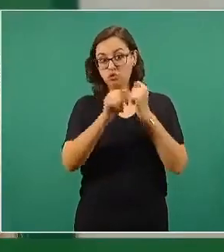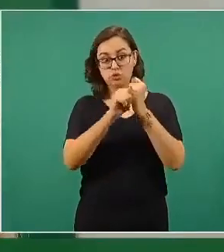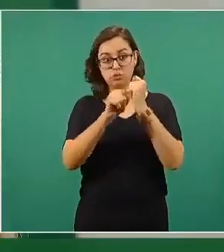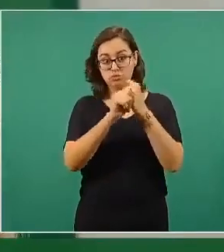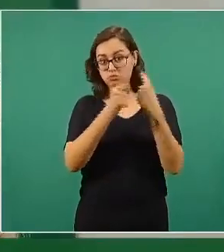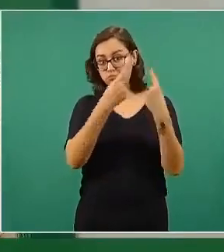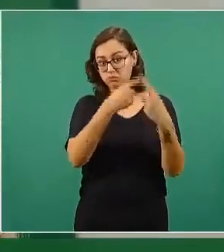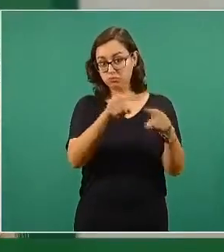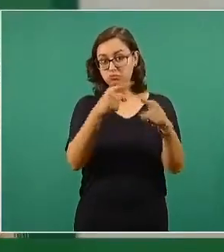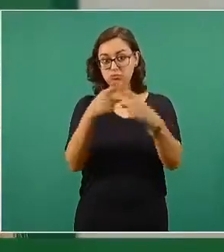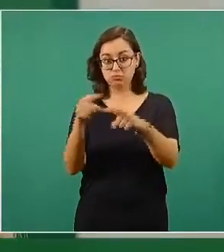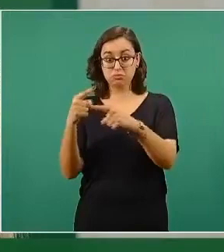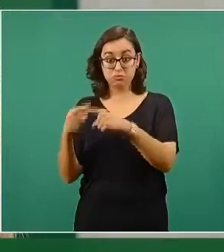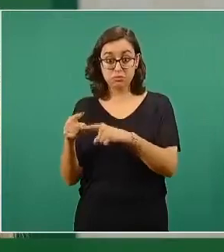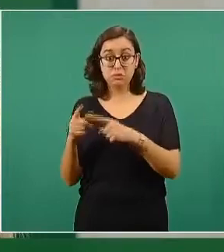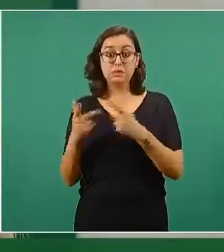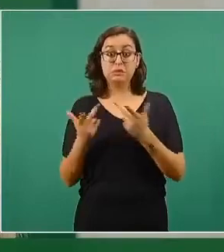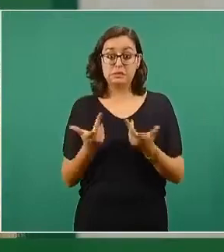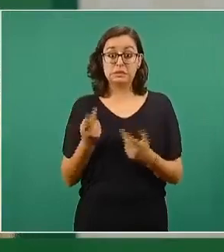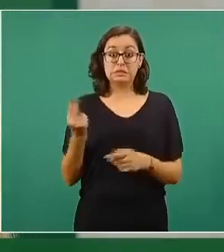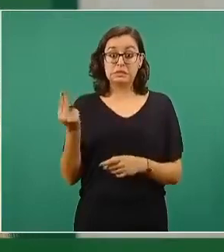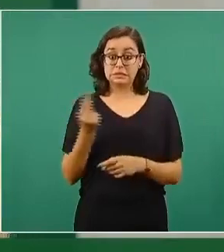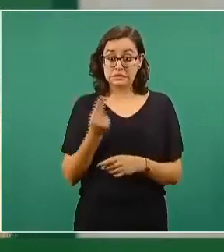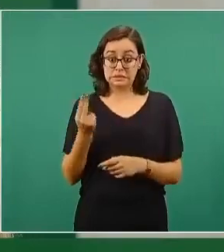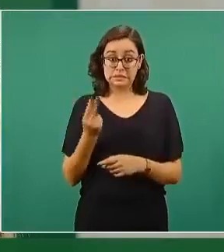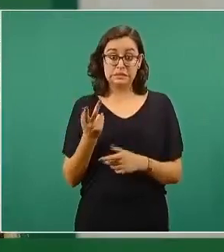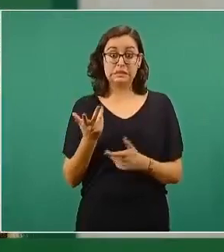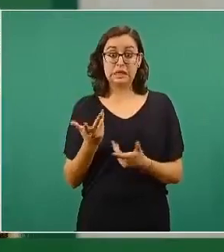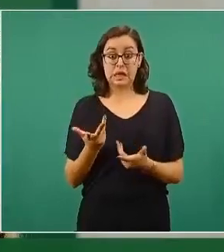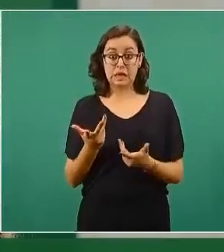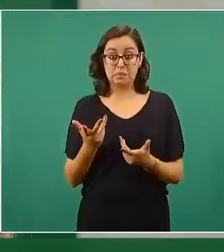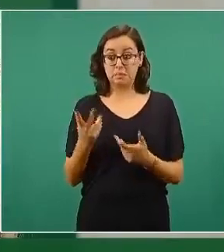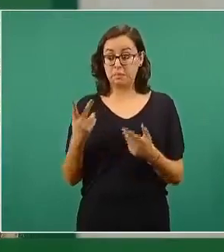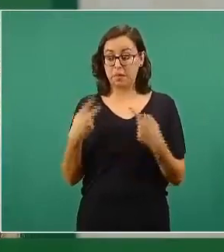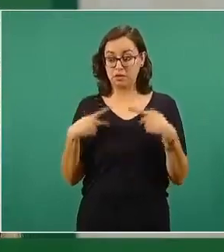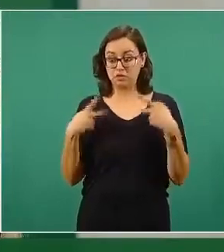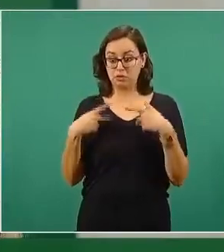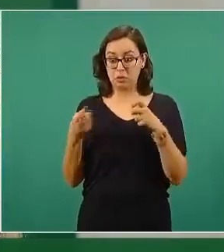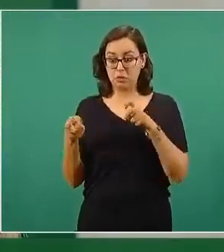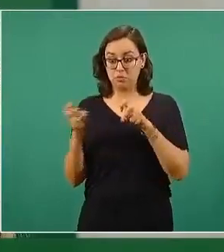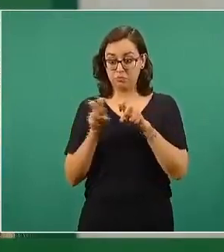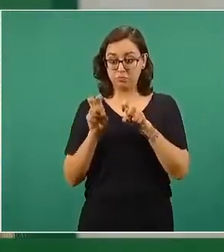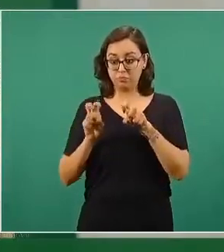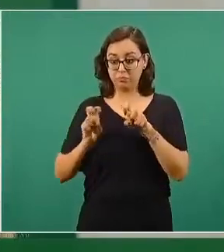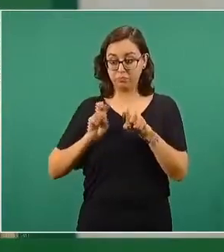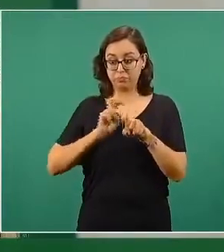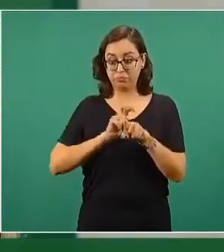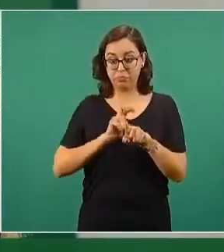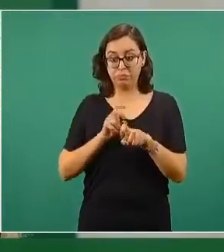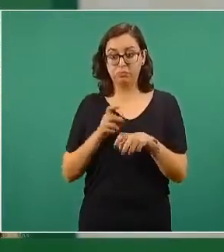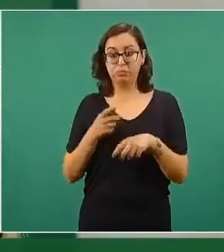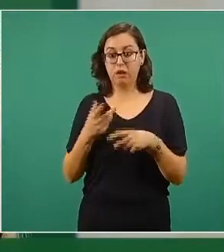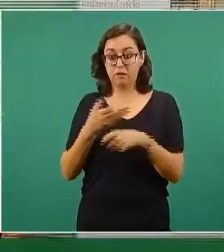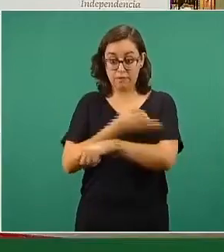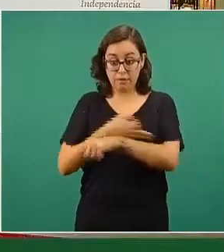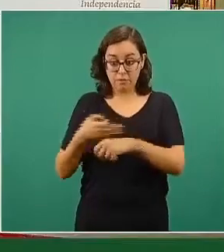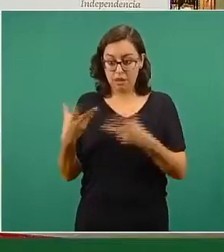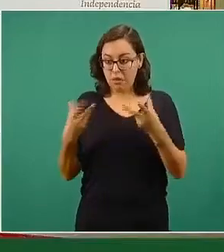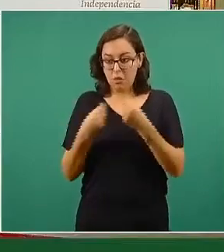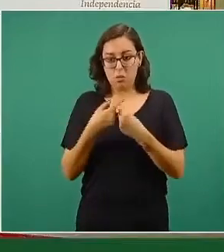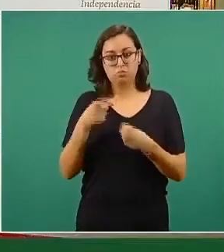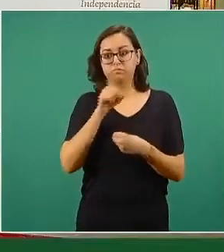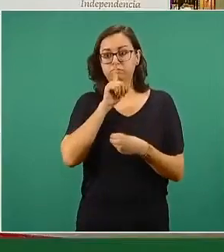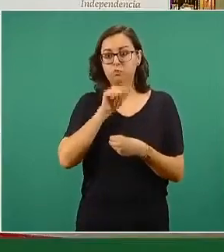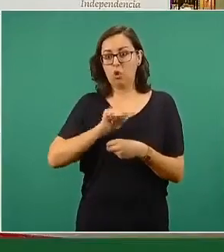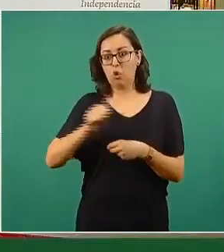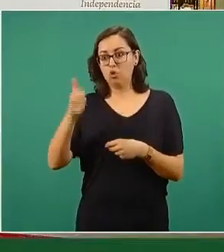traslados que requieran a lo mejor la utilización de un vehículo en donde van varias personas que no son de la misma familia o que no viven en el